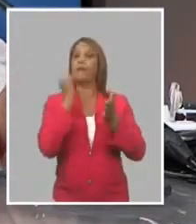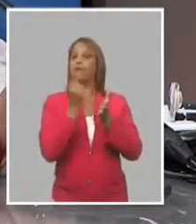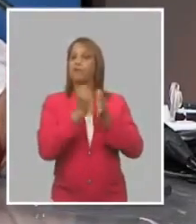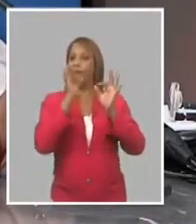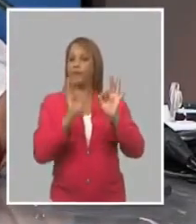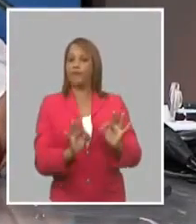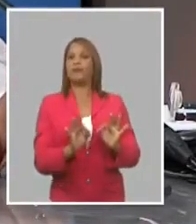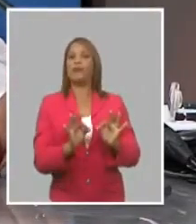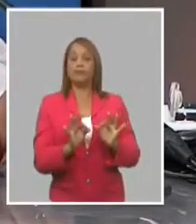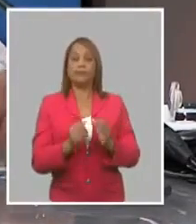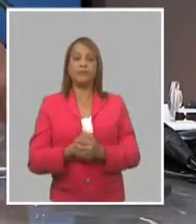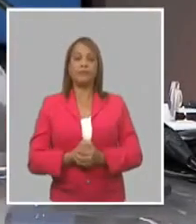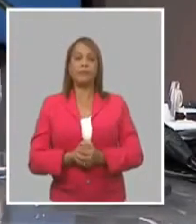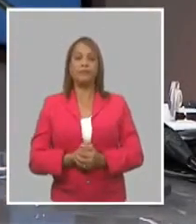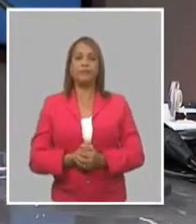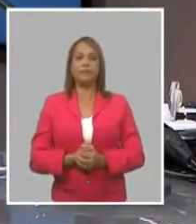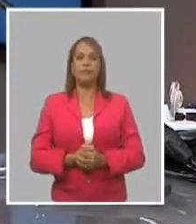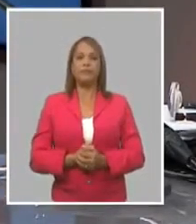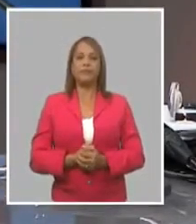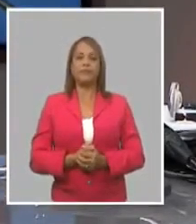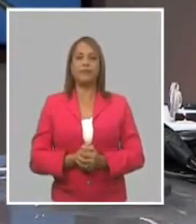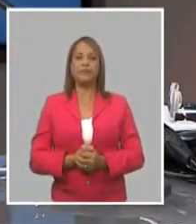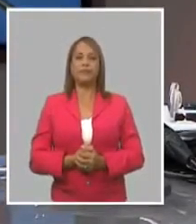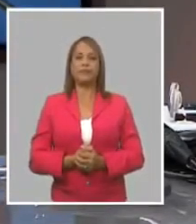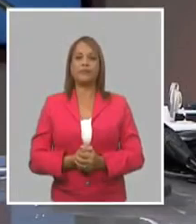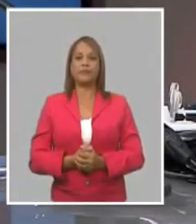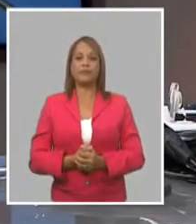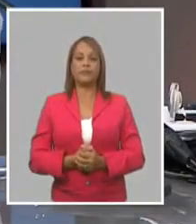oficial. Ahora, adelante.